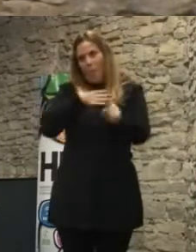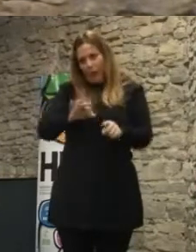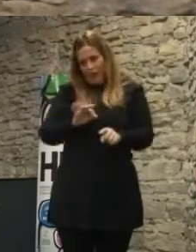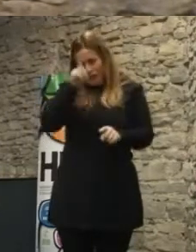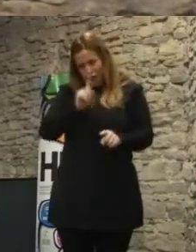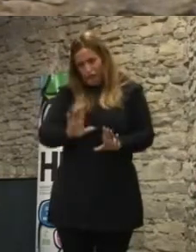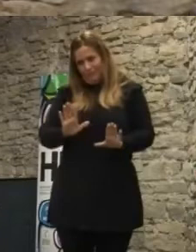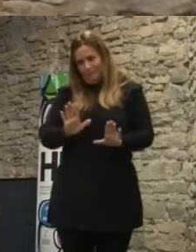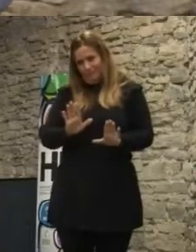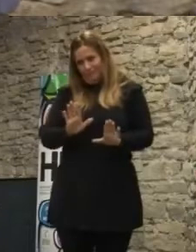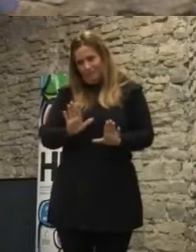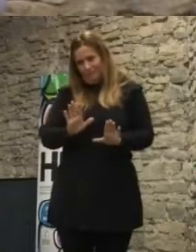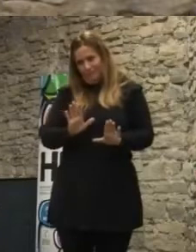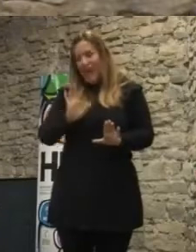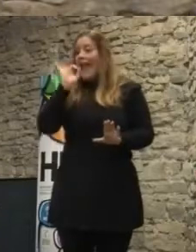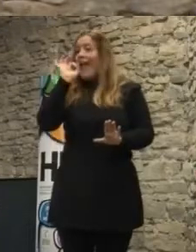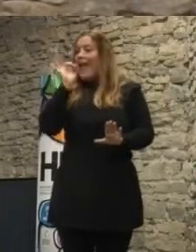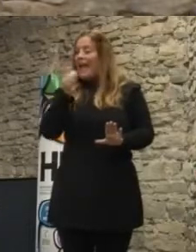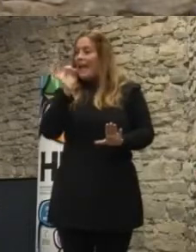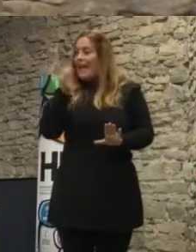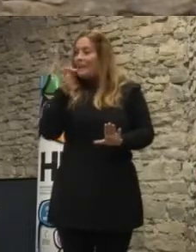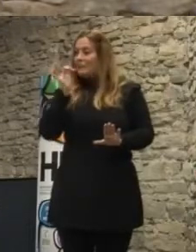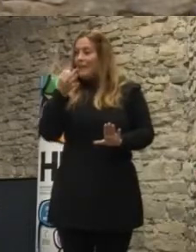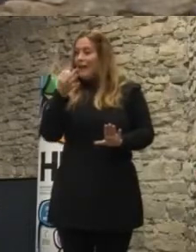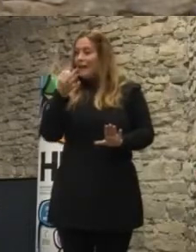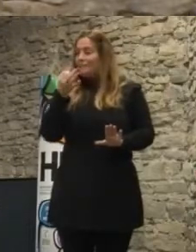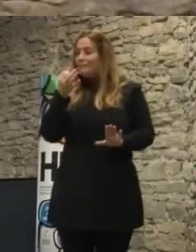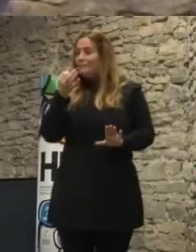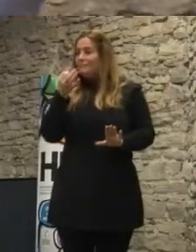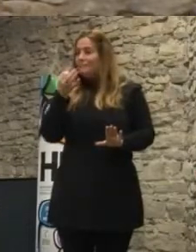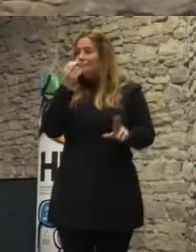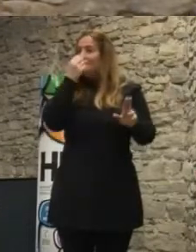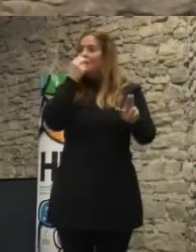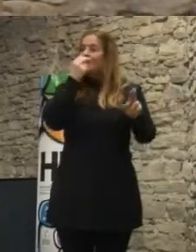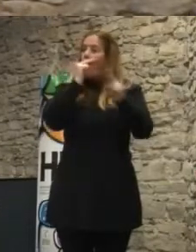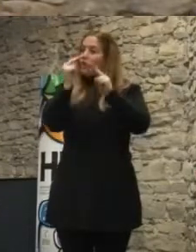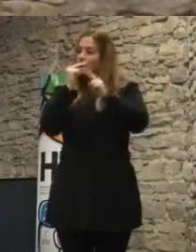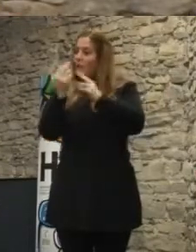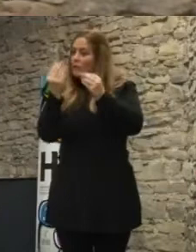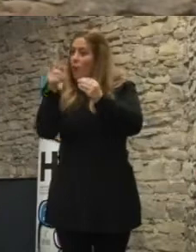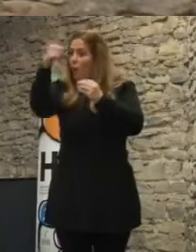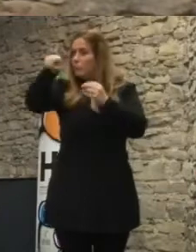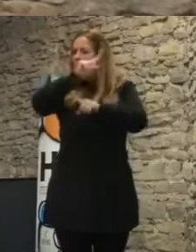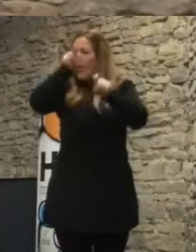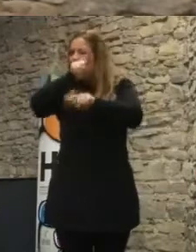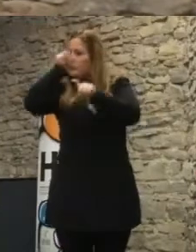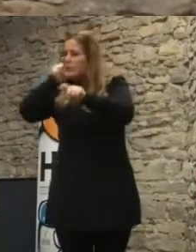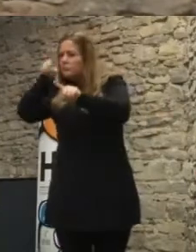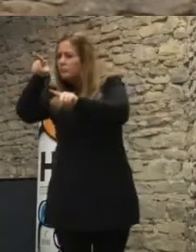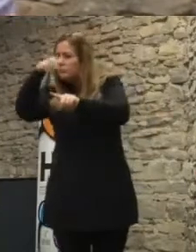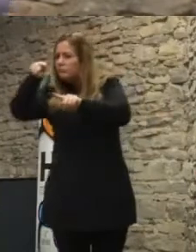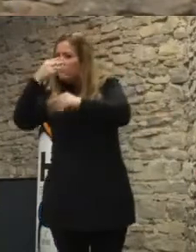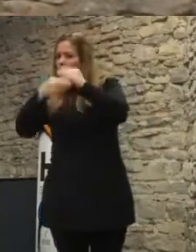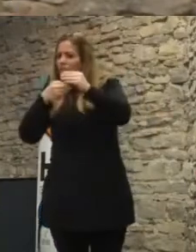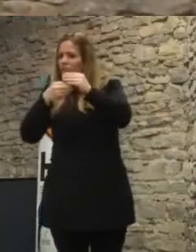Sí que creo que han habido muchas intervenciones que estaban un poco en el mismo campo de problemas, ¿no? Que es este de la atomización,